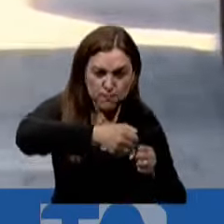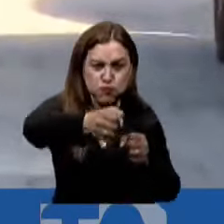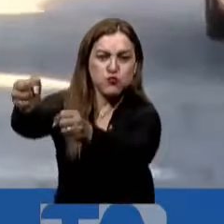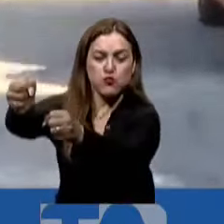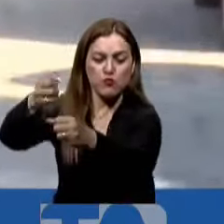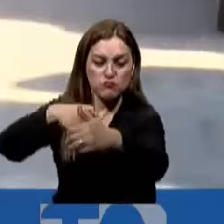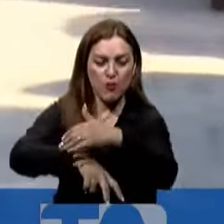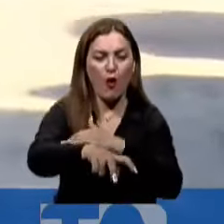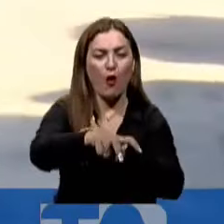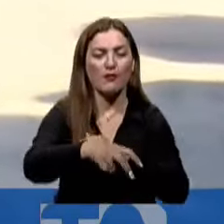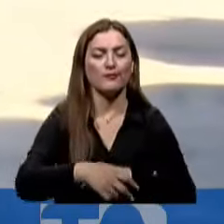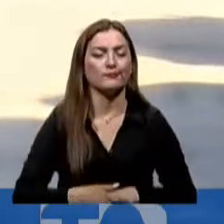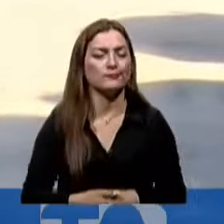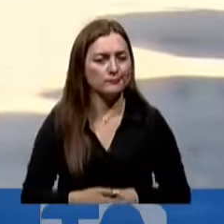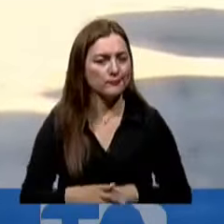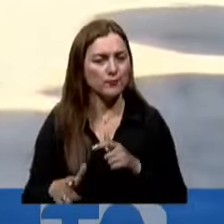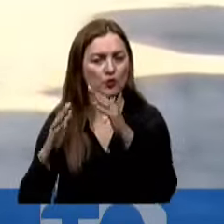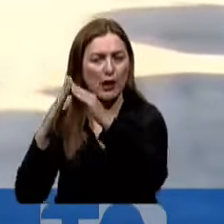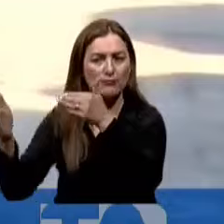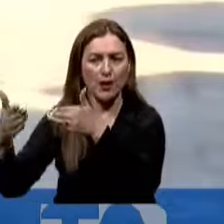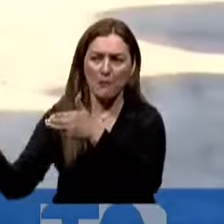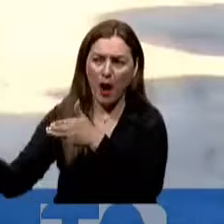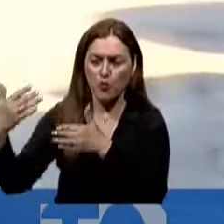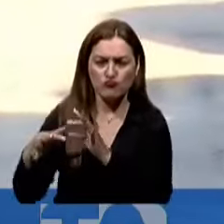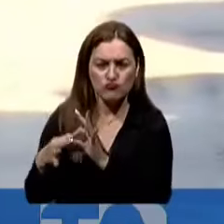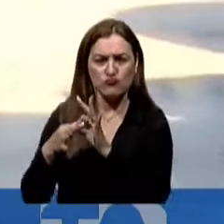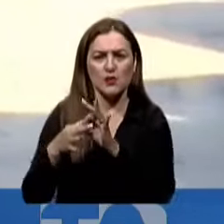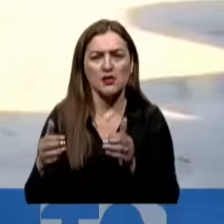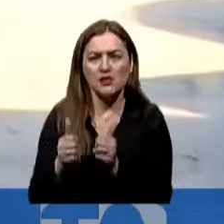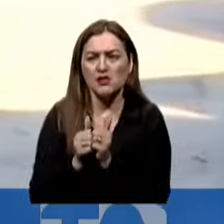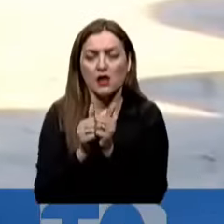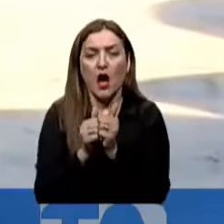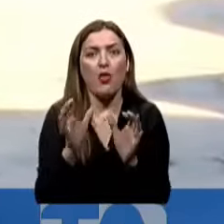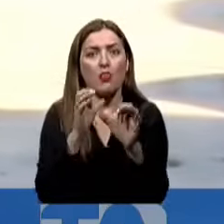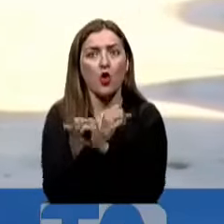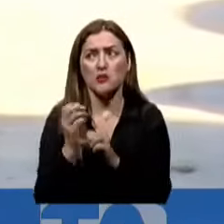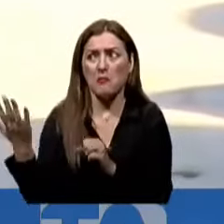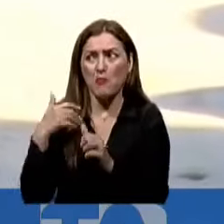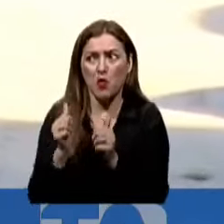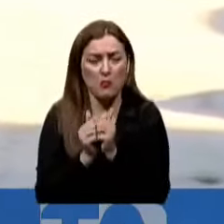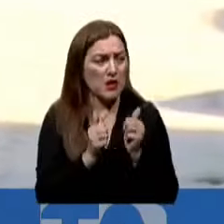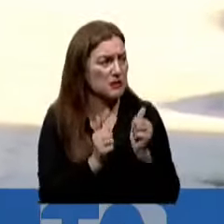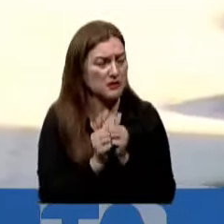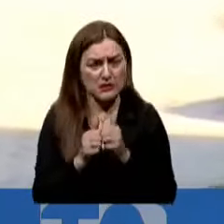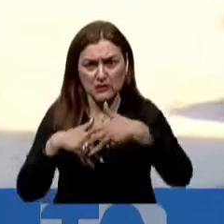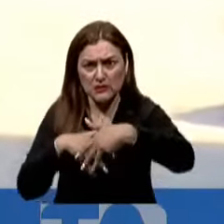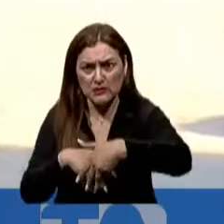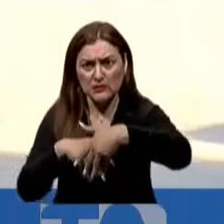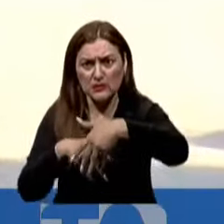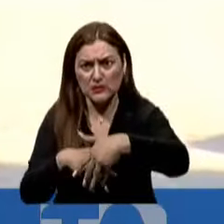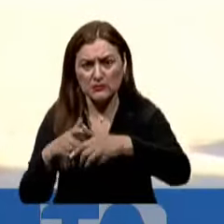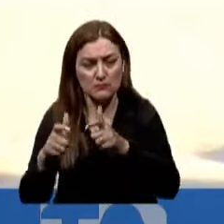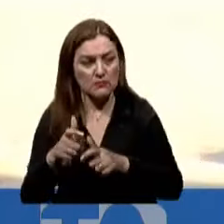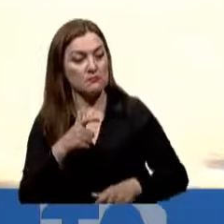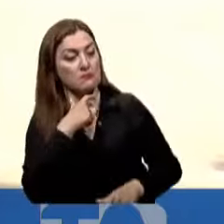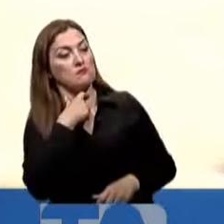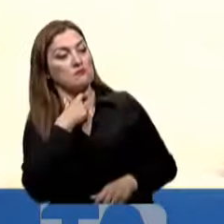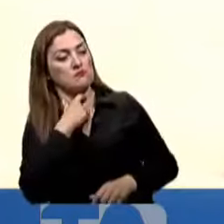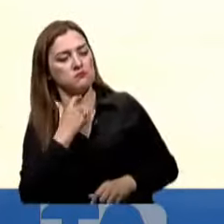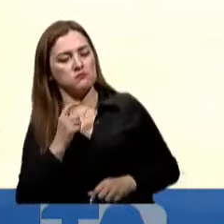Unido entre los los moradores que somos de aquí para caminar en las noches asustando a los ladrones como se dice